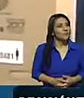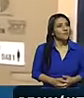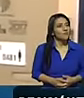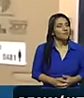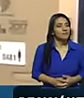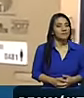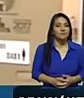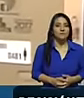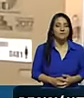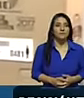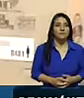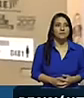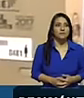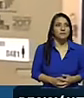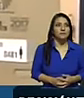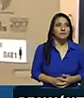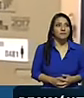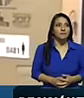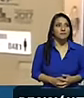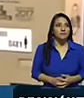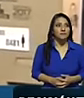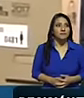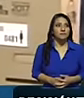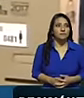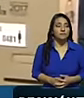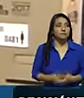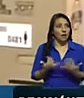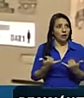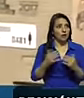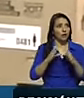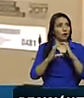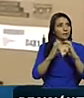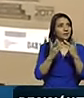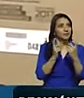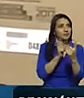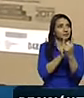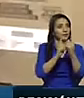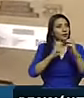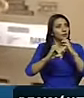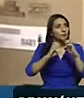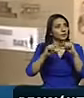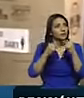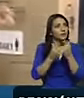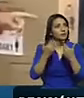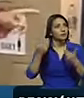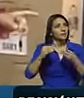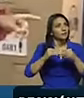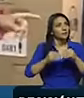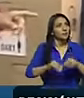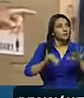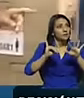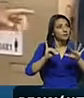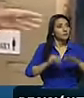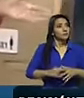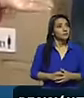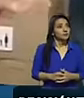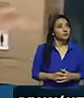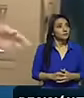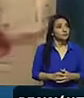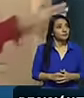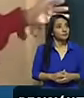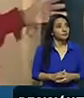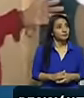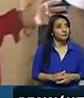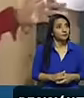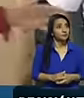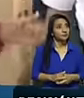electoral vamos a tratar de conversar con la candidata a la presidencia por el partido social cristiano vamos a tratar vamos a tratar de